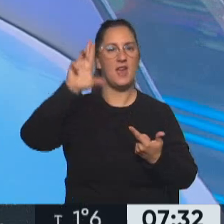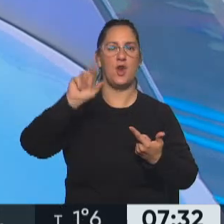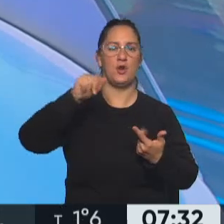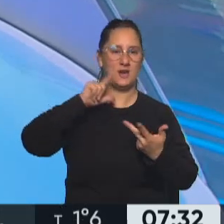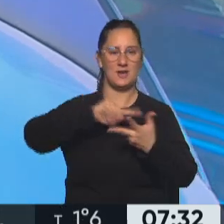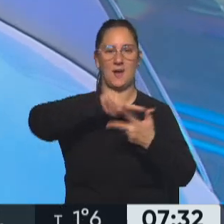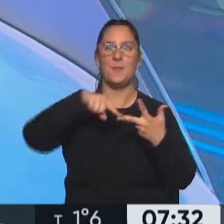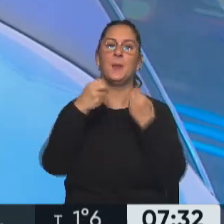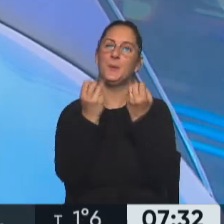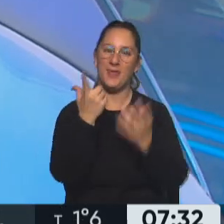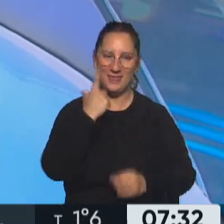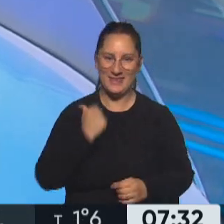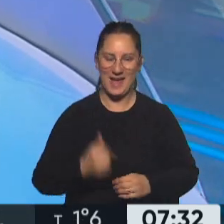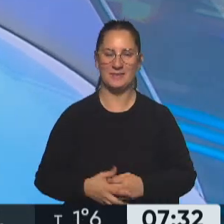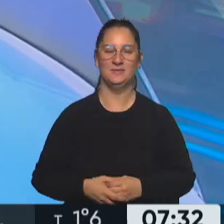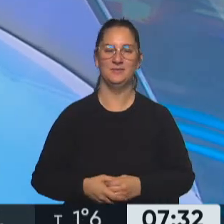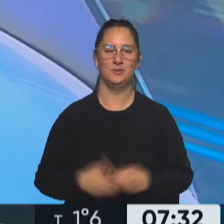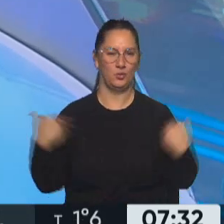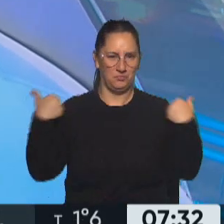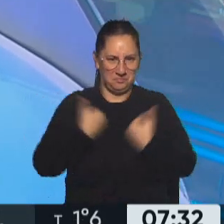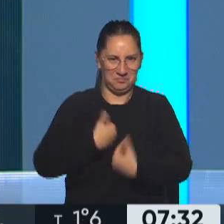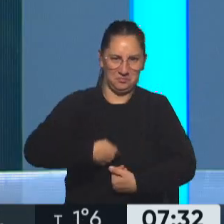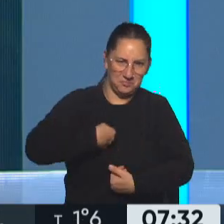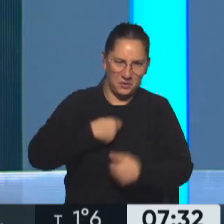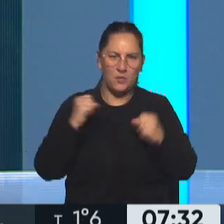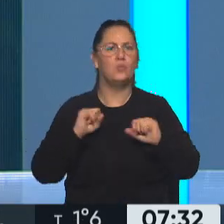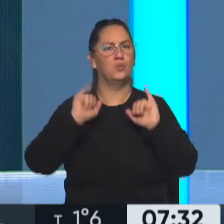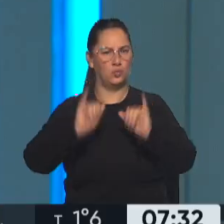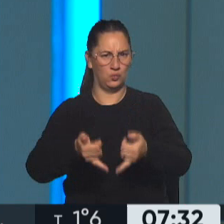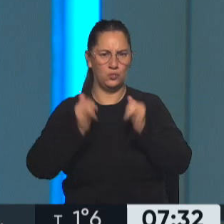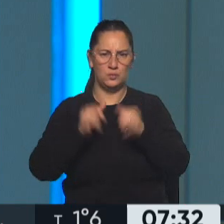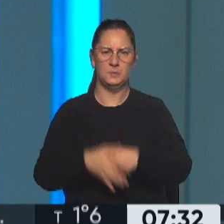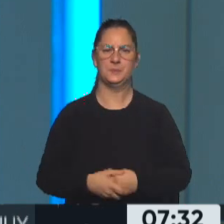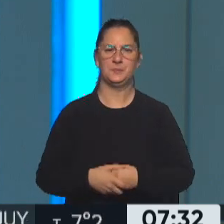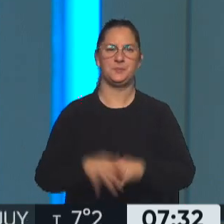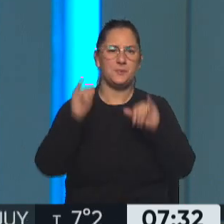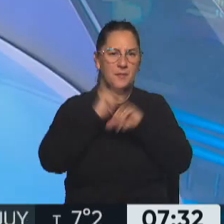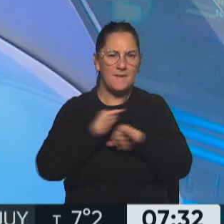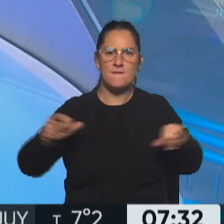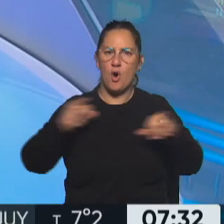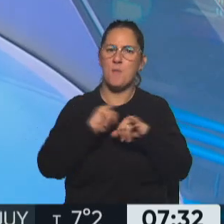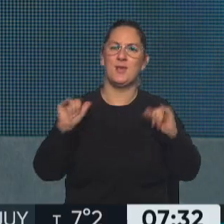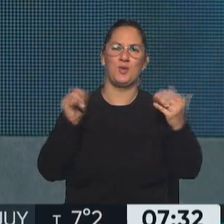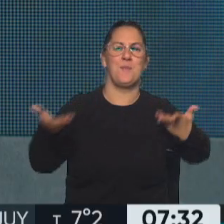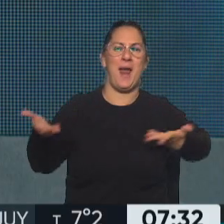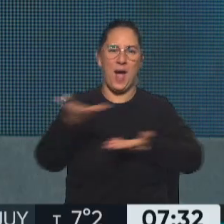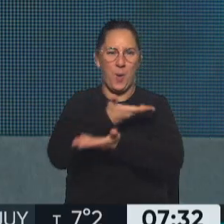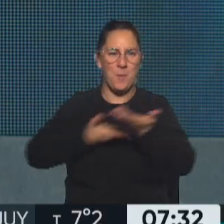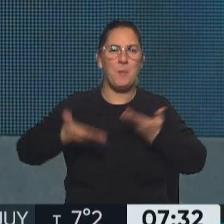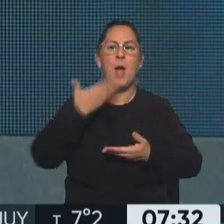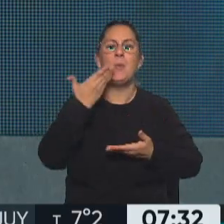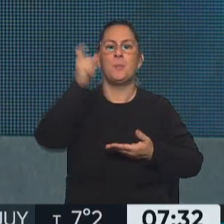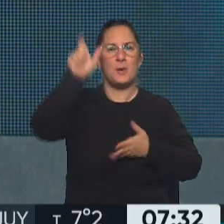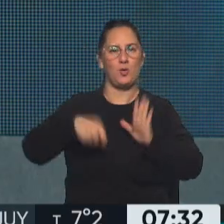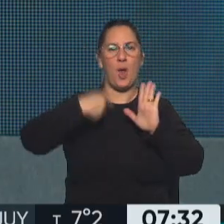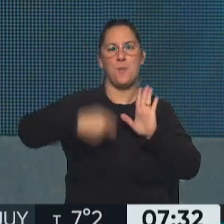tal? Muy buen día a todos. Día. Muy buenos días. Todos bien abrigaditos, ¿no? Todos muy abrigados. Y con mucha información para compartir con ustedes porque hablamos de los